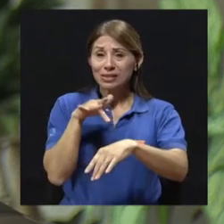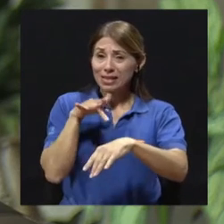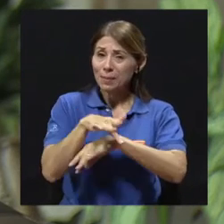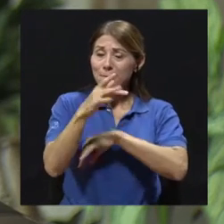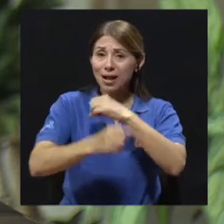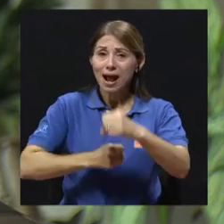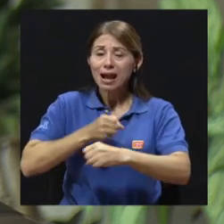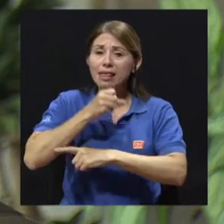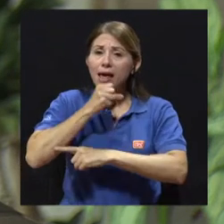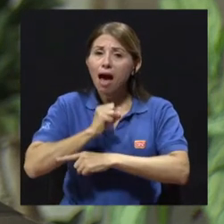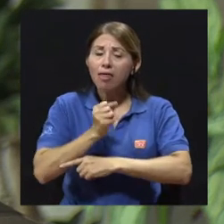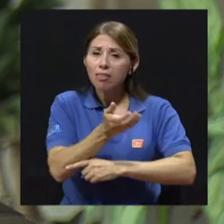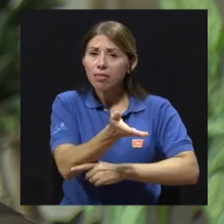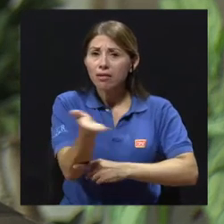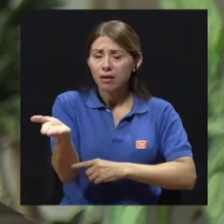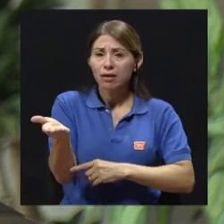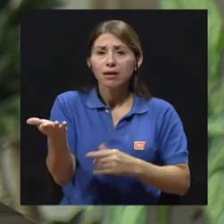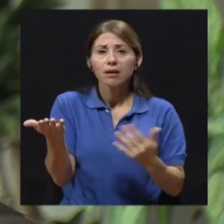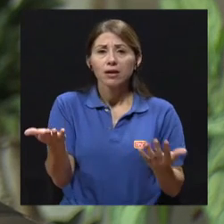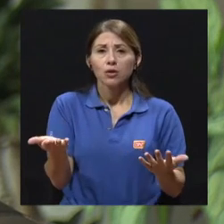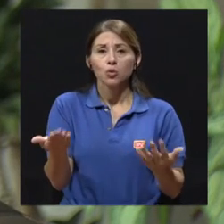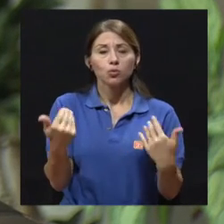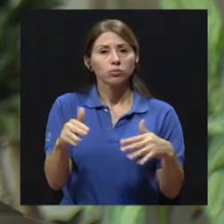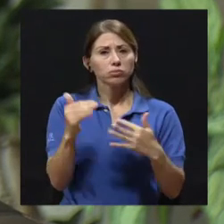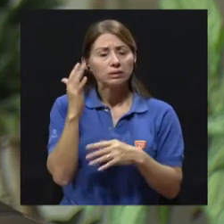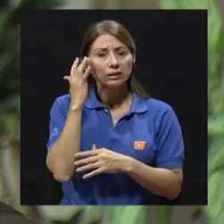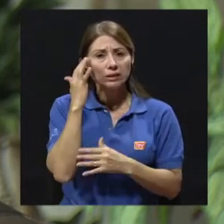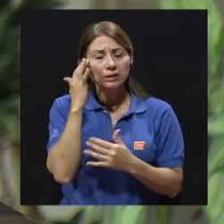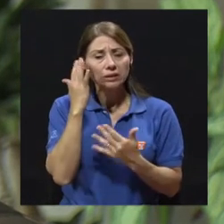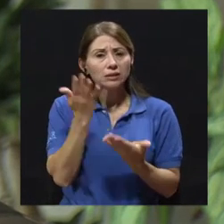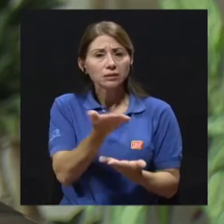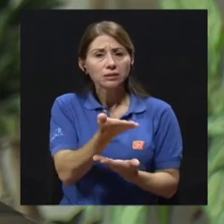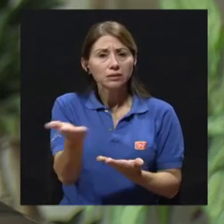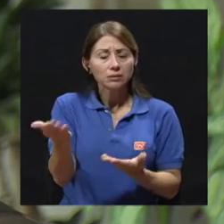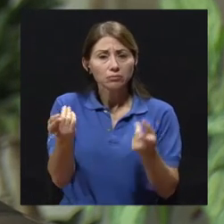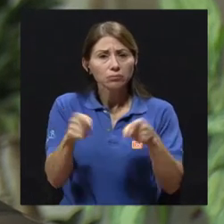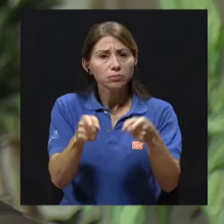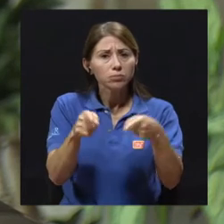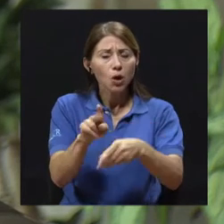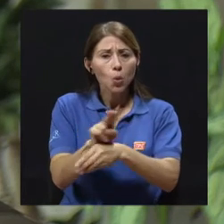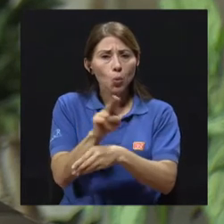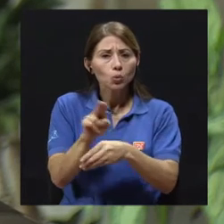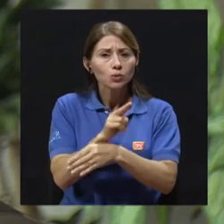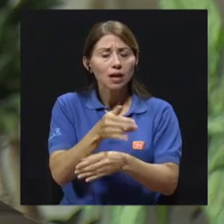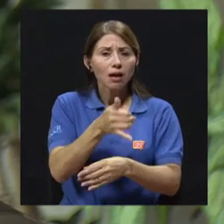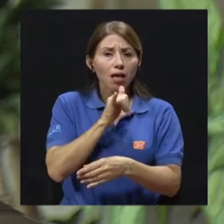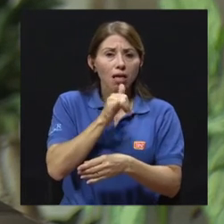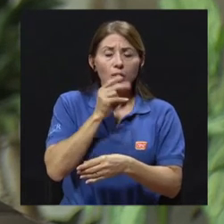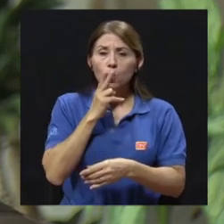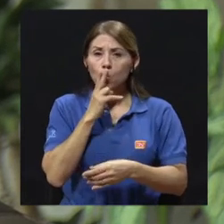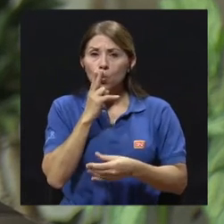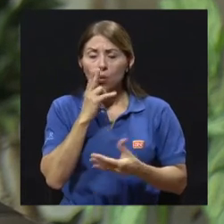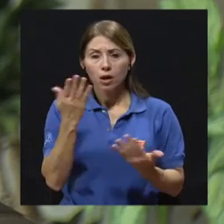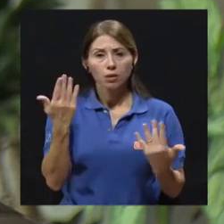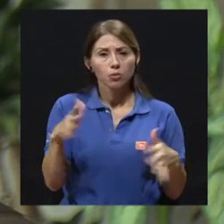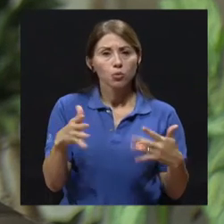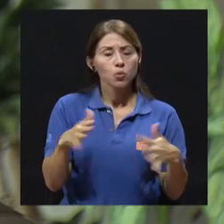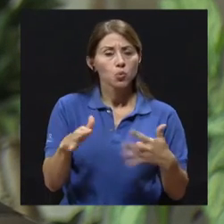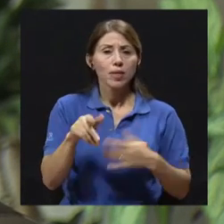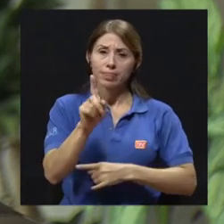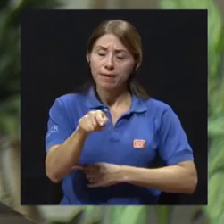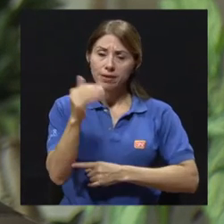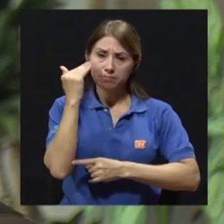edad resulta sumamente preocupante, porque ya sí hay que tomar en